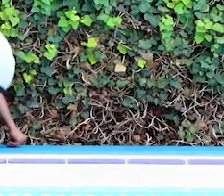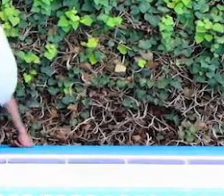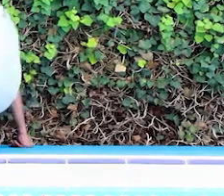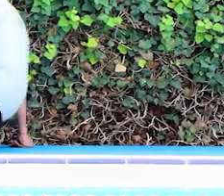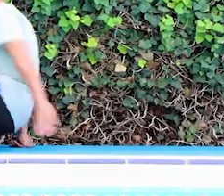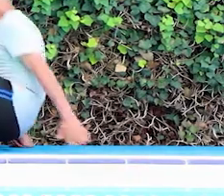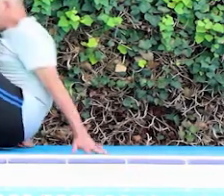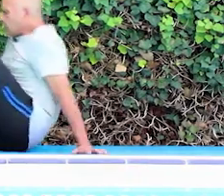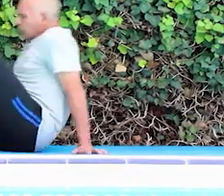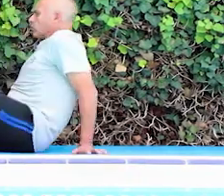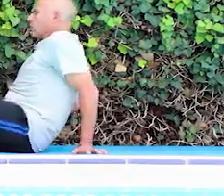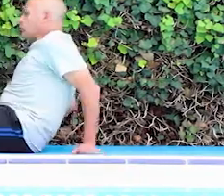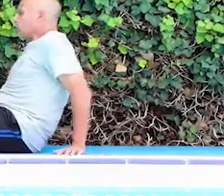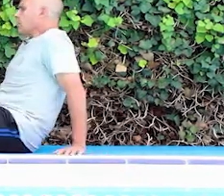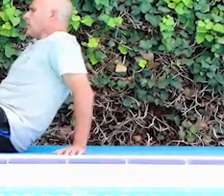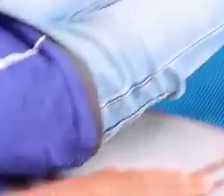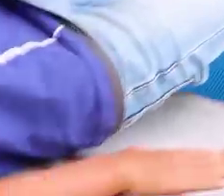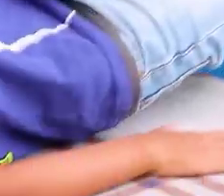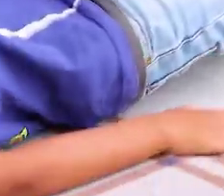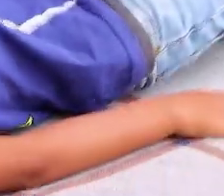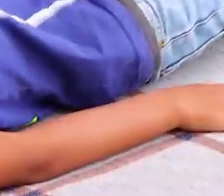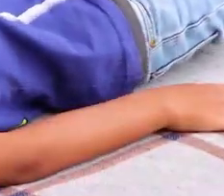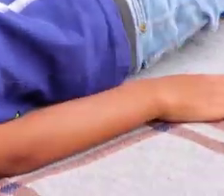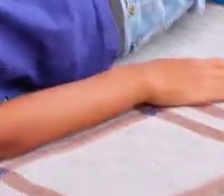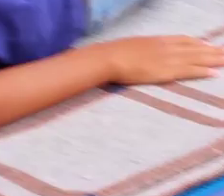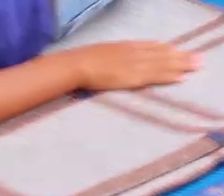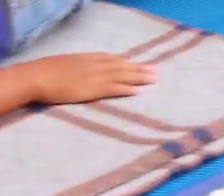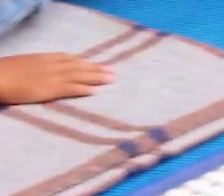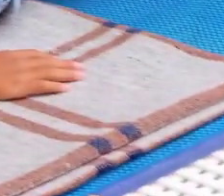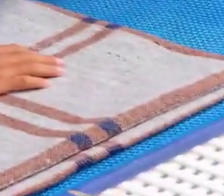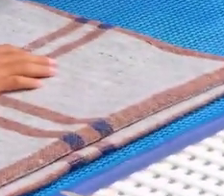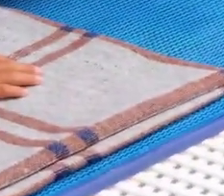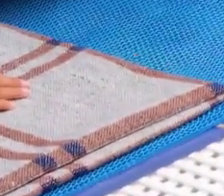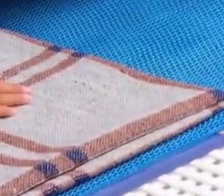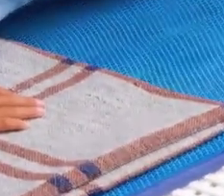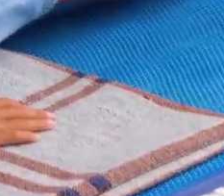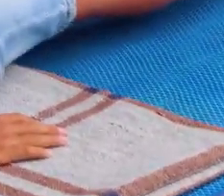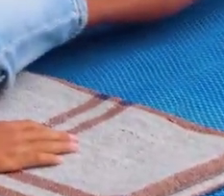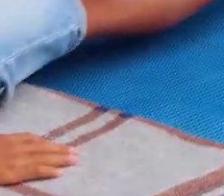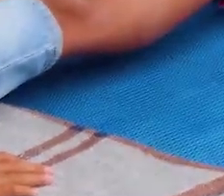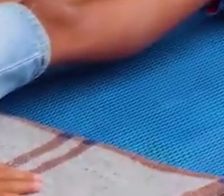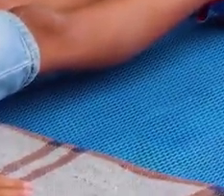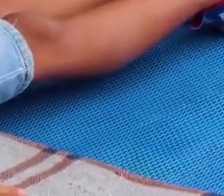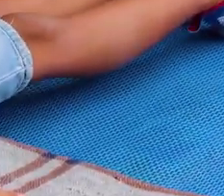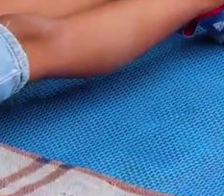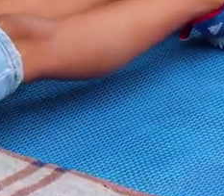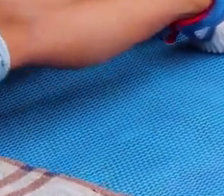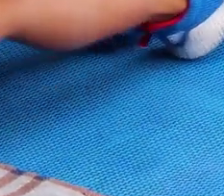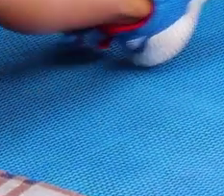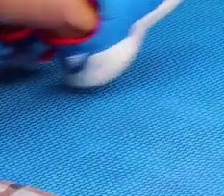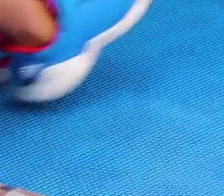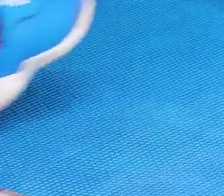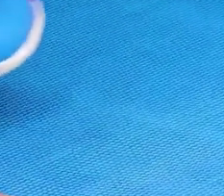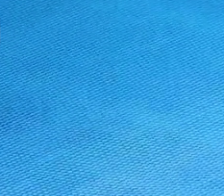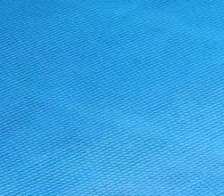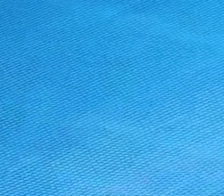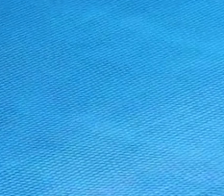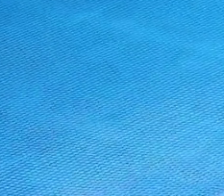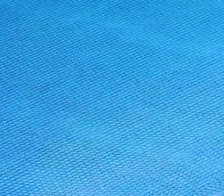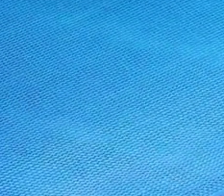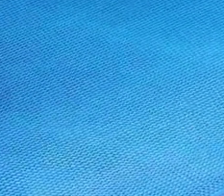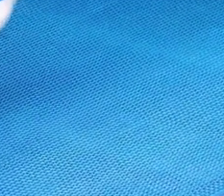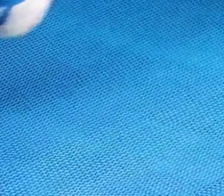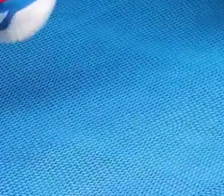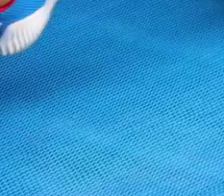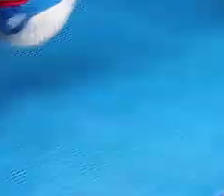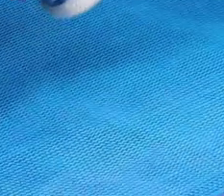ahí nos acostamos totalmente y hacemos 3 flexiones y extensiones.